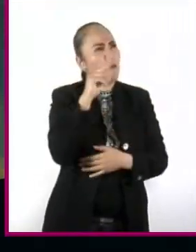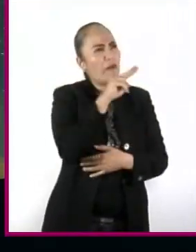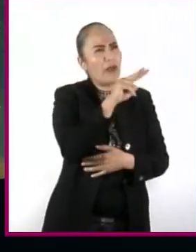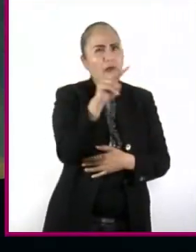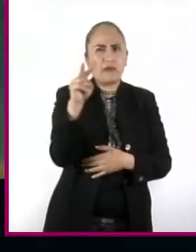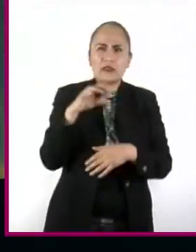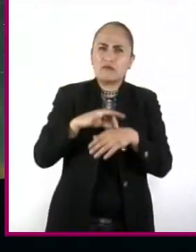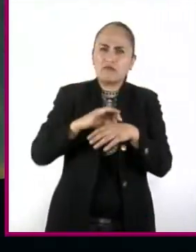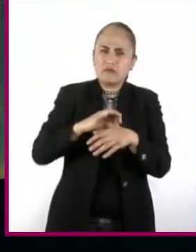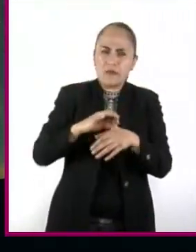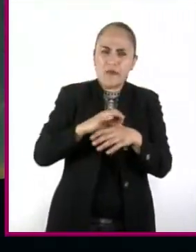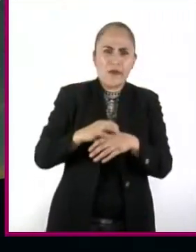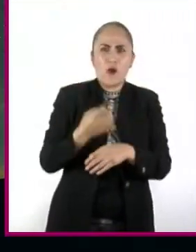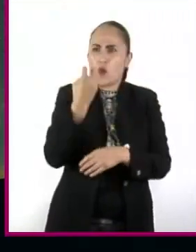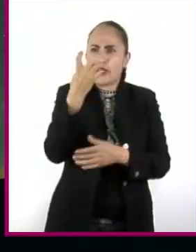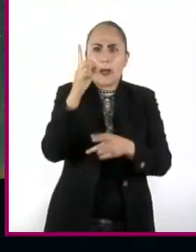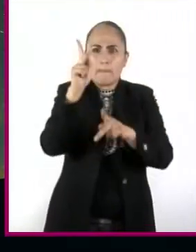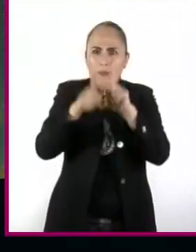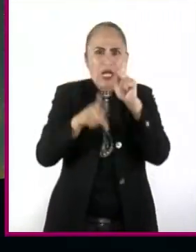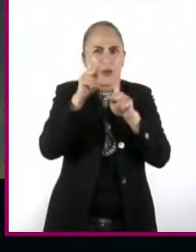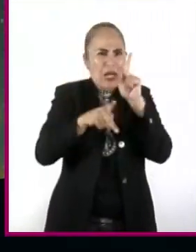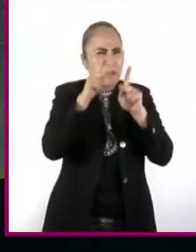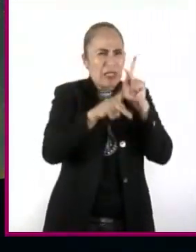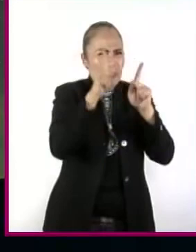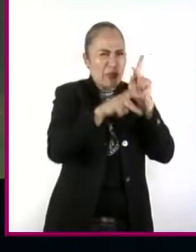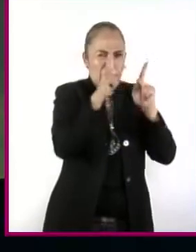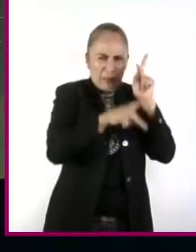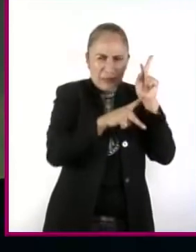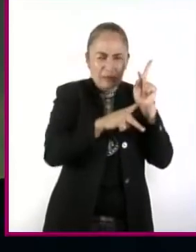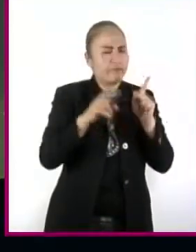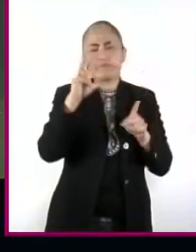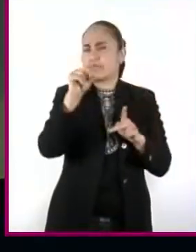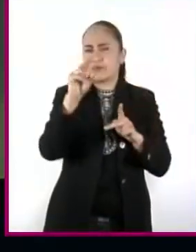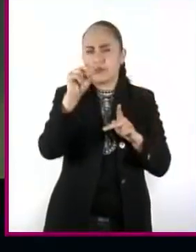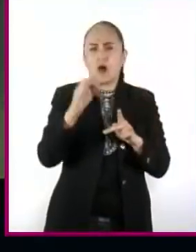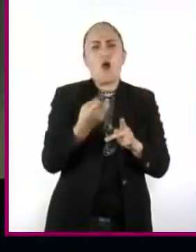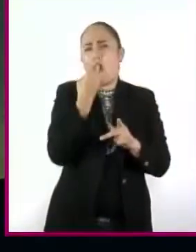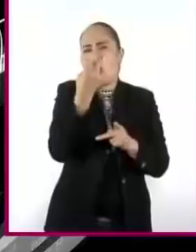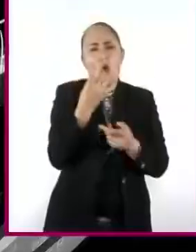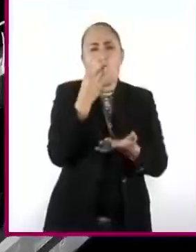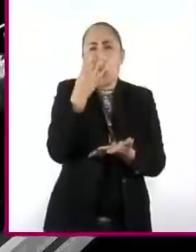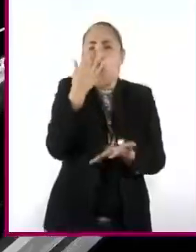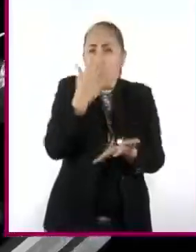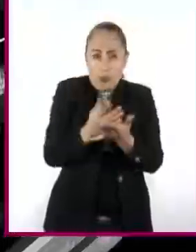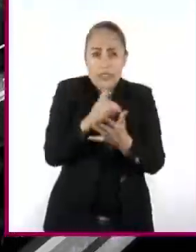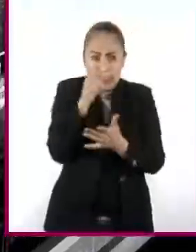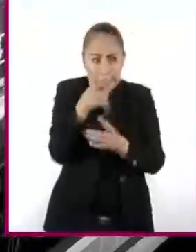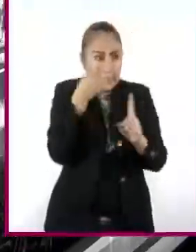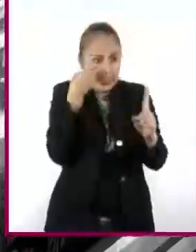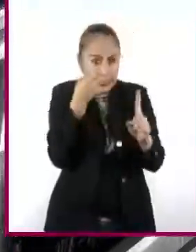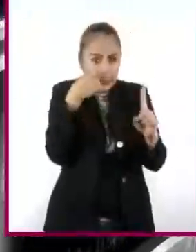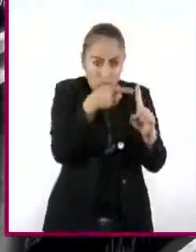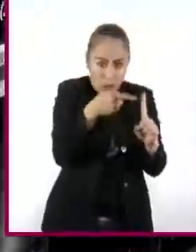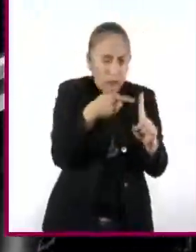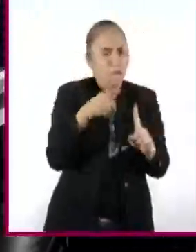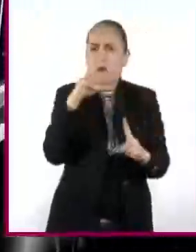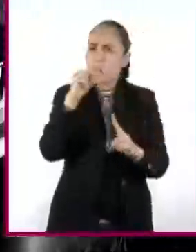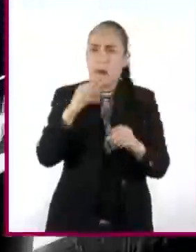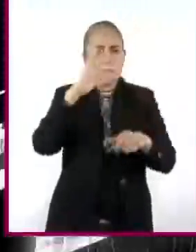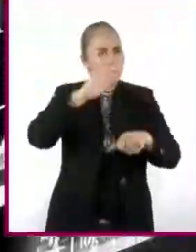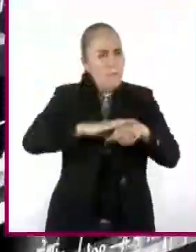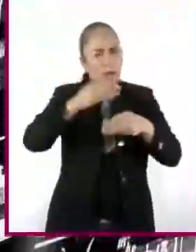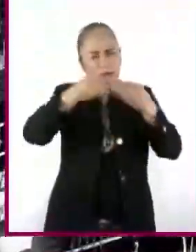una perspectiva fragmentada, ni tampoco debe dar por hecho que es la única realidad, sino que hay más realidades